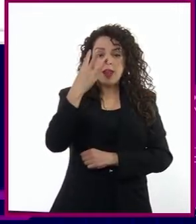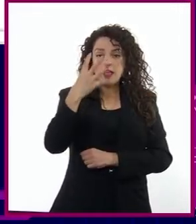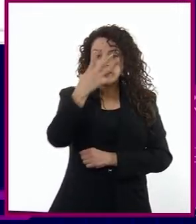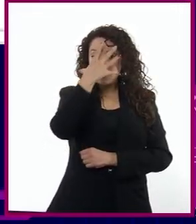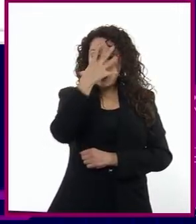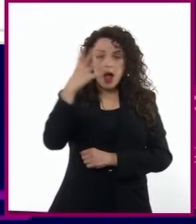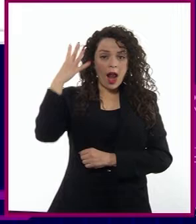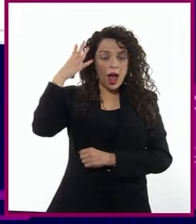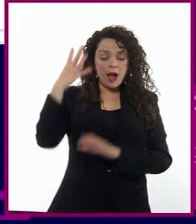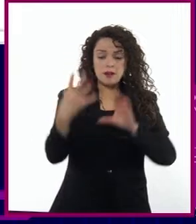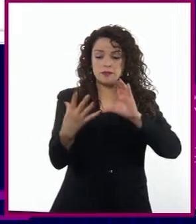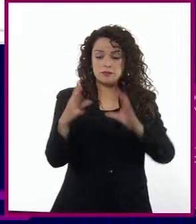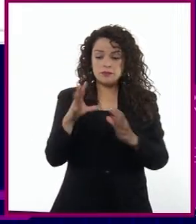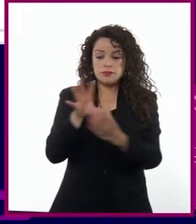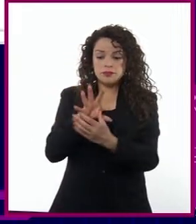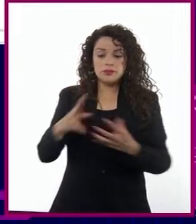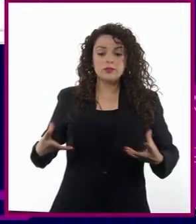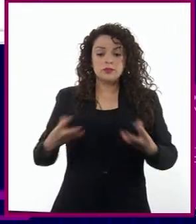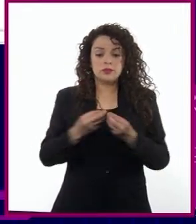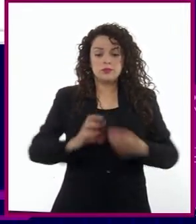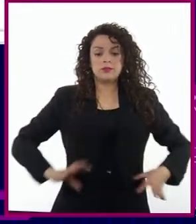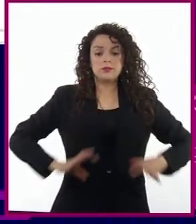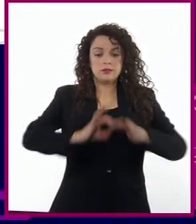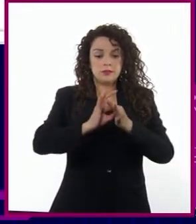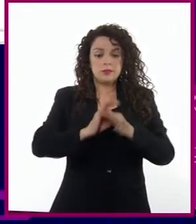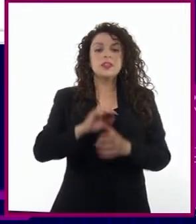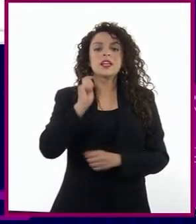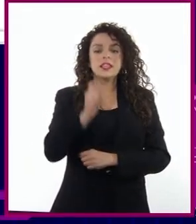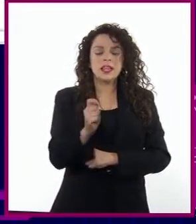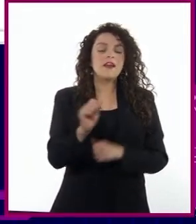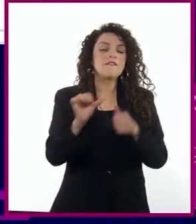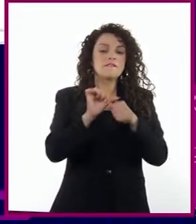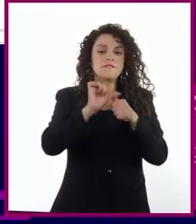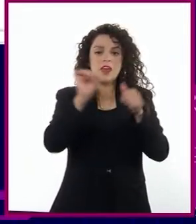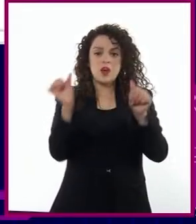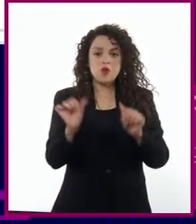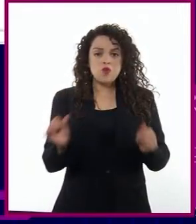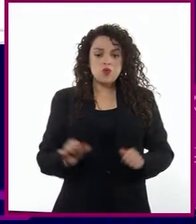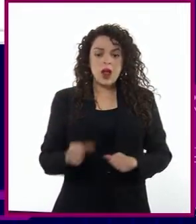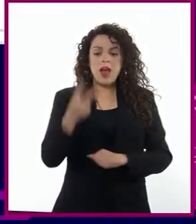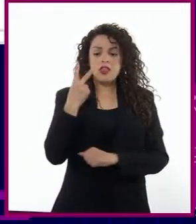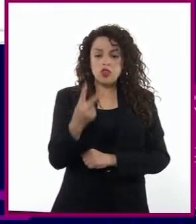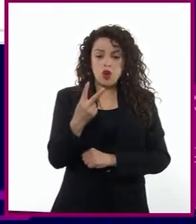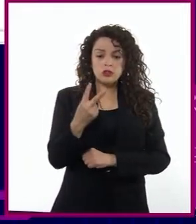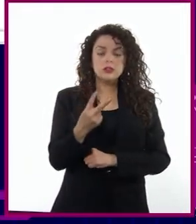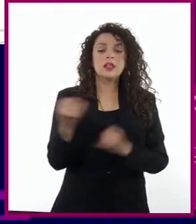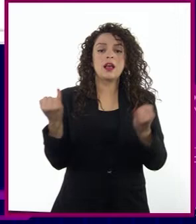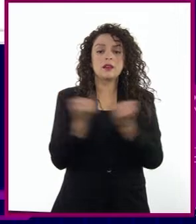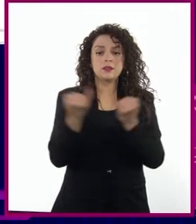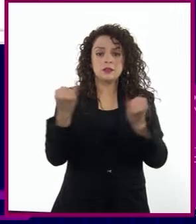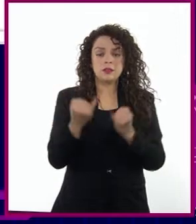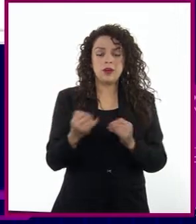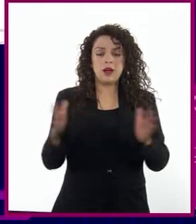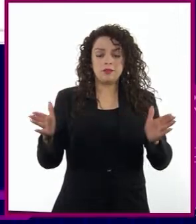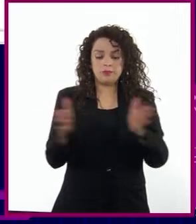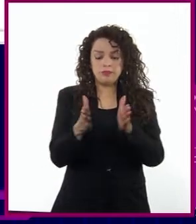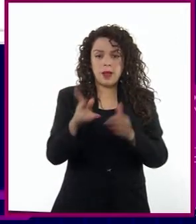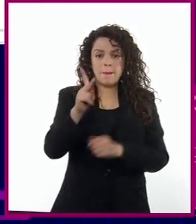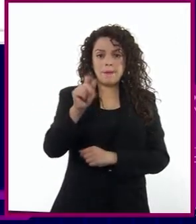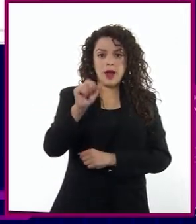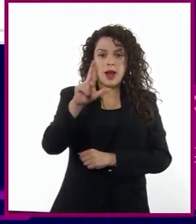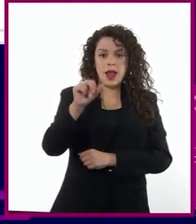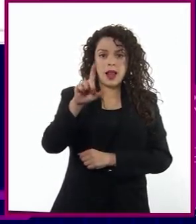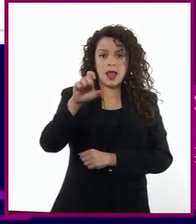lados correspondientes de manera equivalente, es una figura de la cual 2 caras son paralelas entre sí y las otras